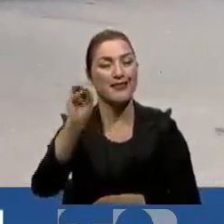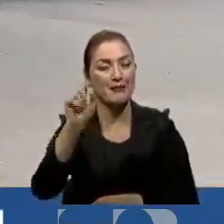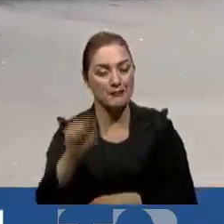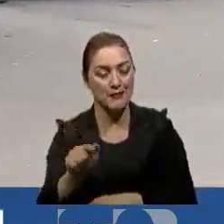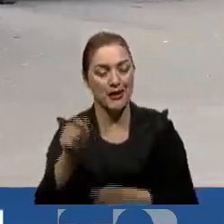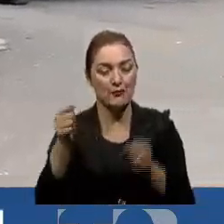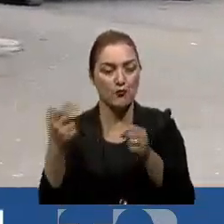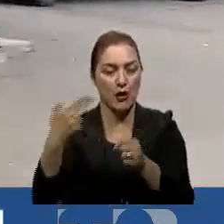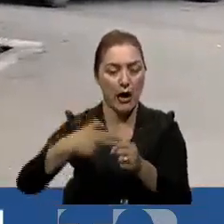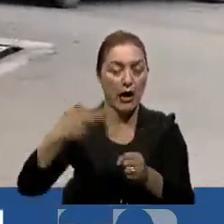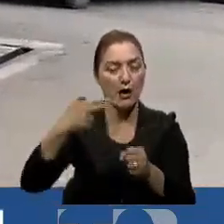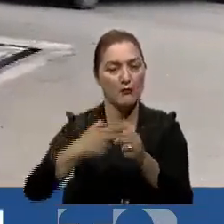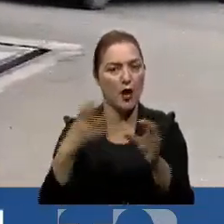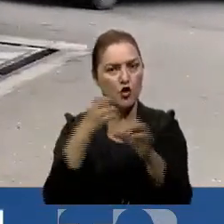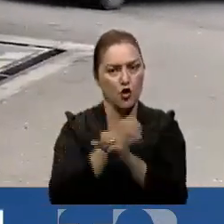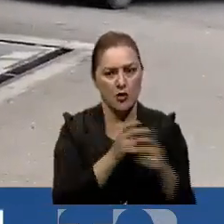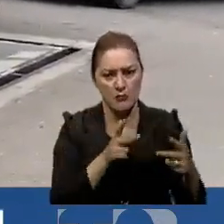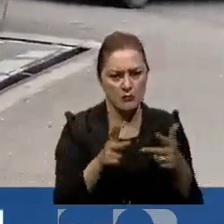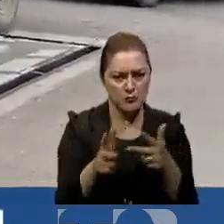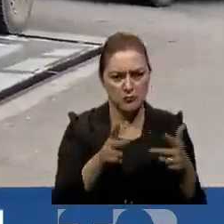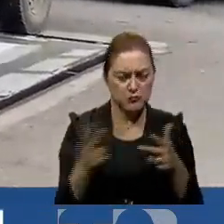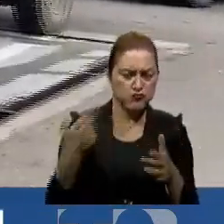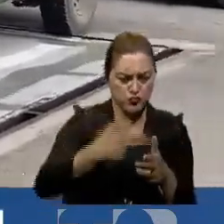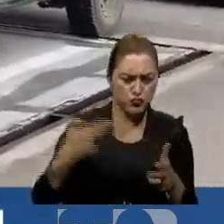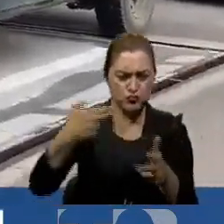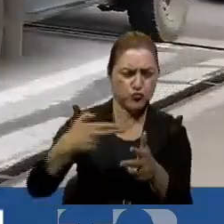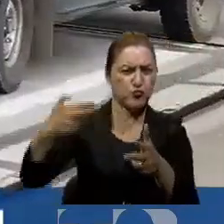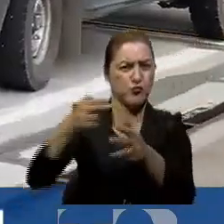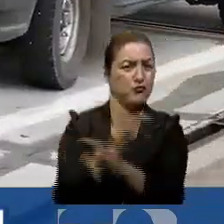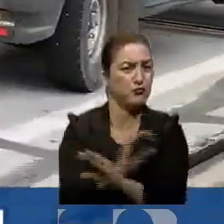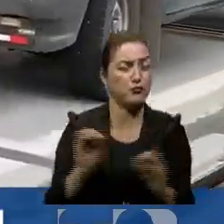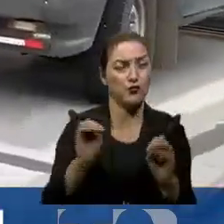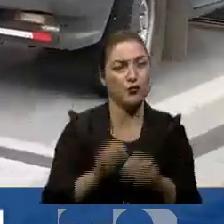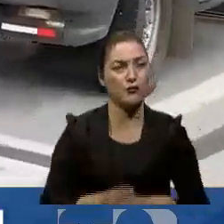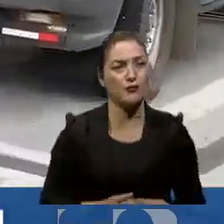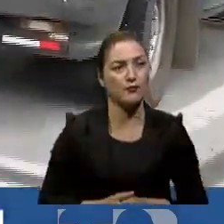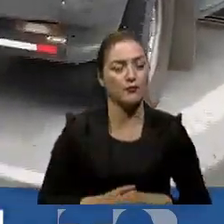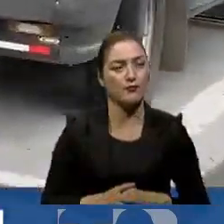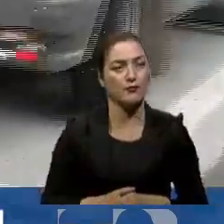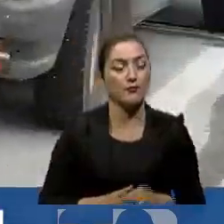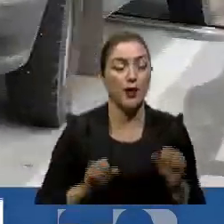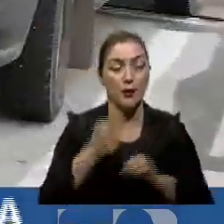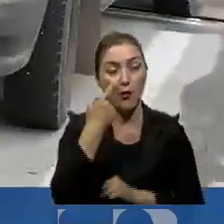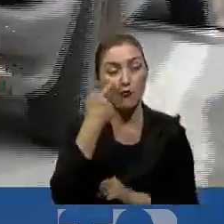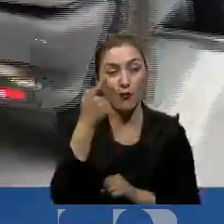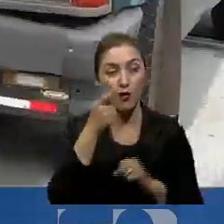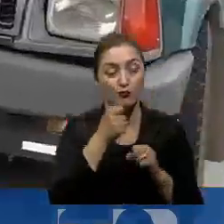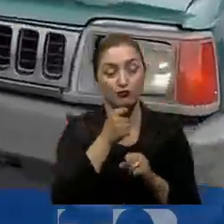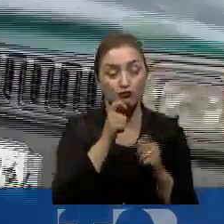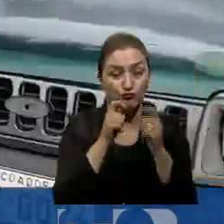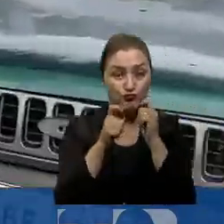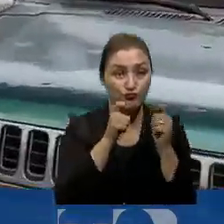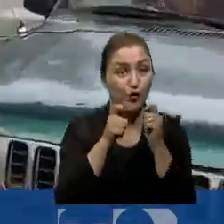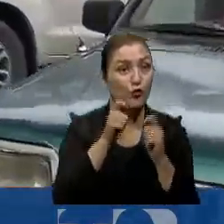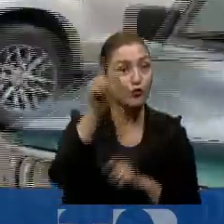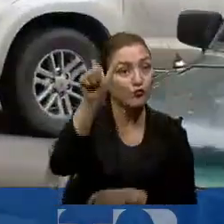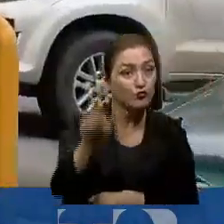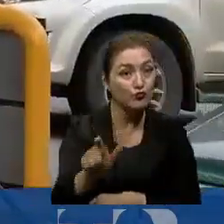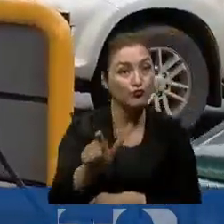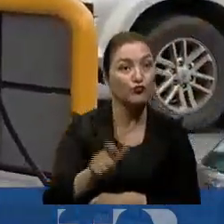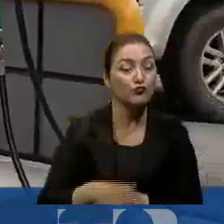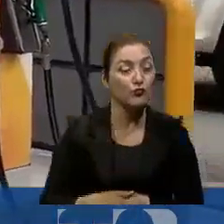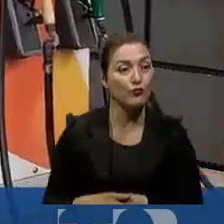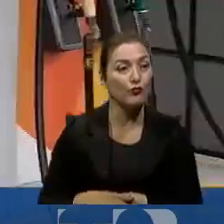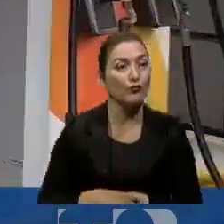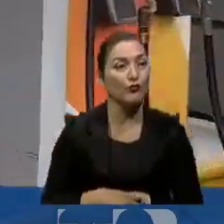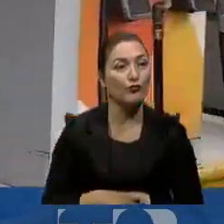gran demanda en horas de la noche, este producto ya se terminó. Voy a ver si es que de pronto es posible conversar con uno de los despachadores para que nos dé